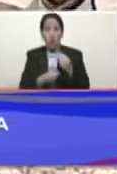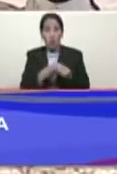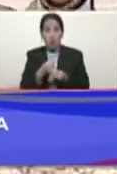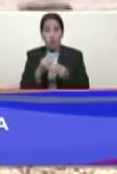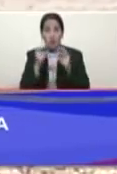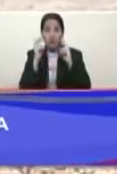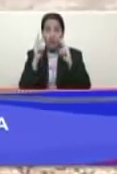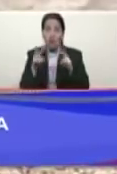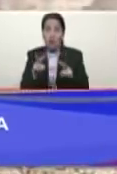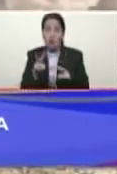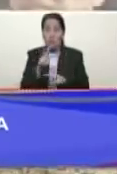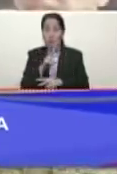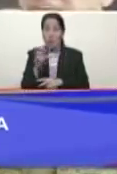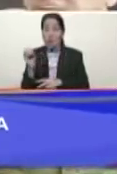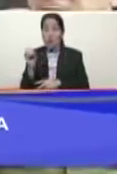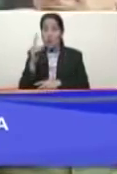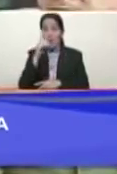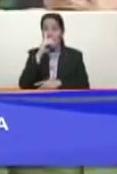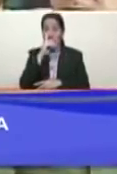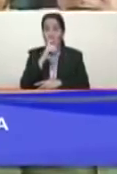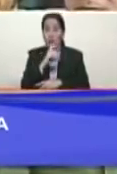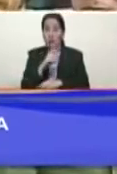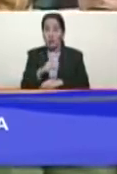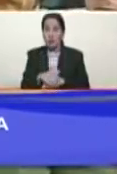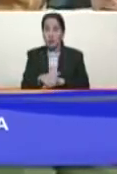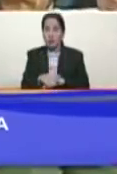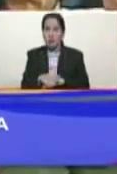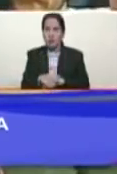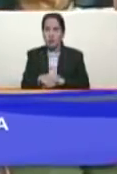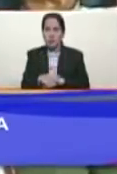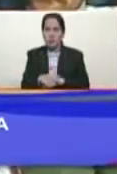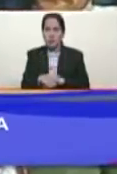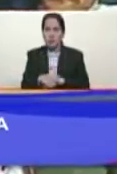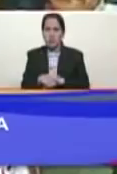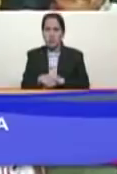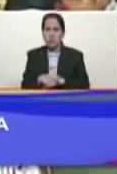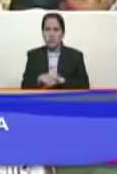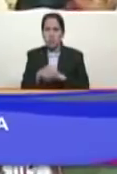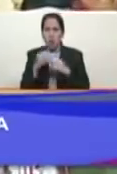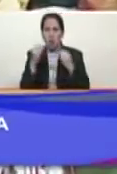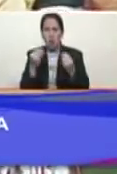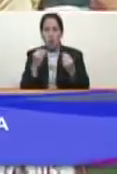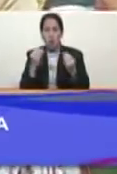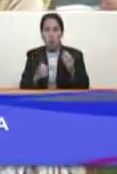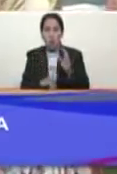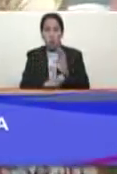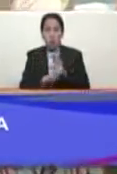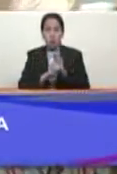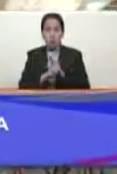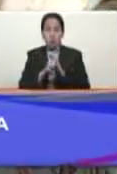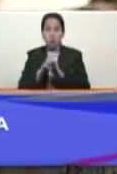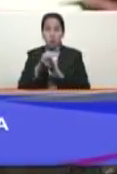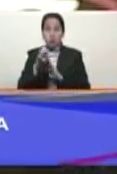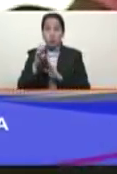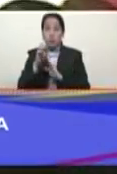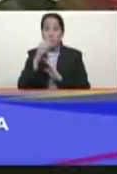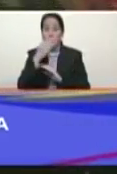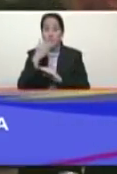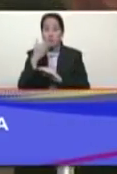Veamos 20 años. 20 años, cómo ha evolucionado Marco Rodolfo